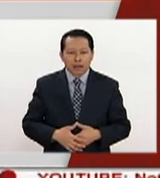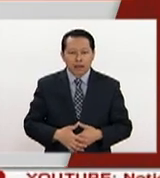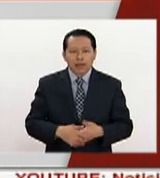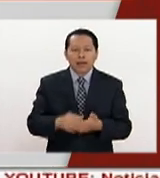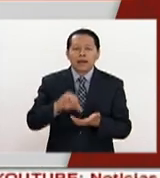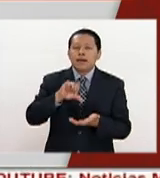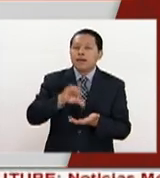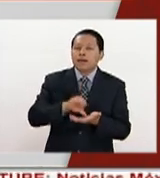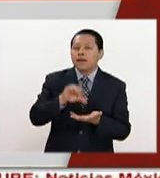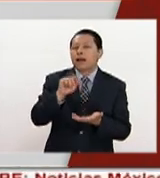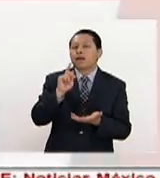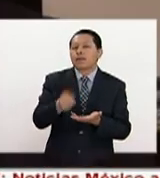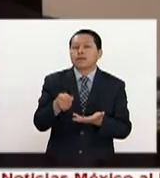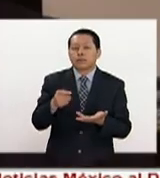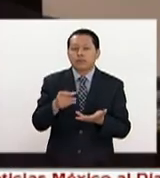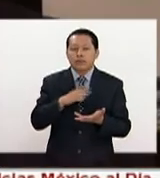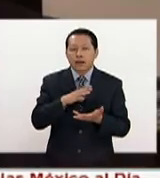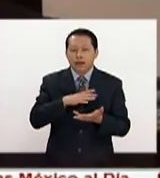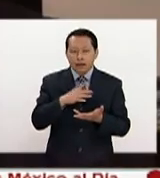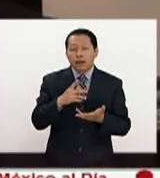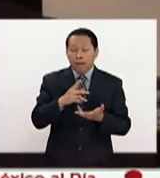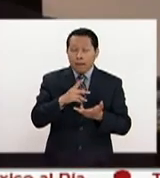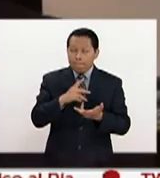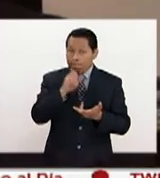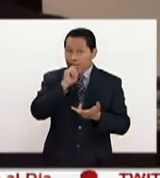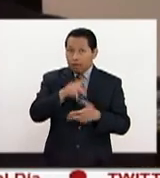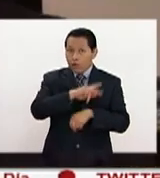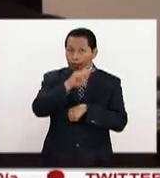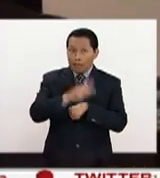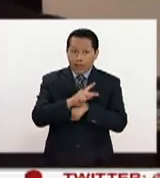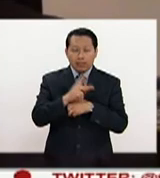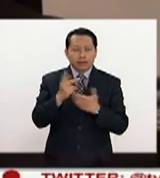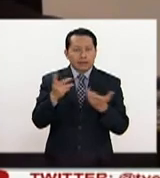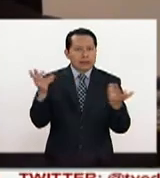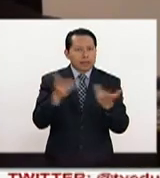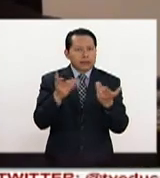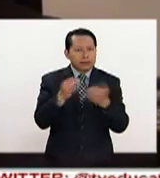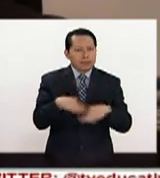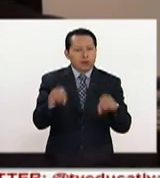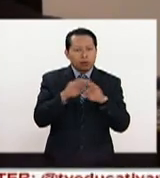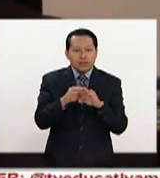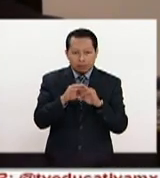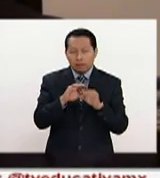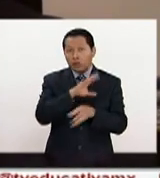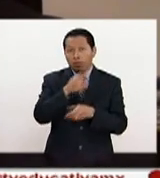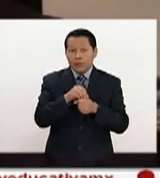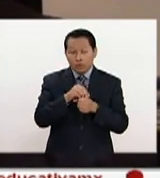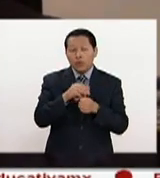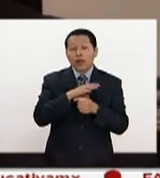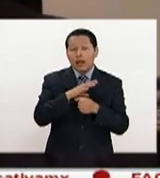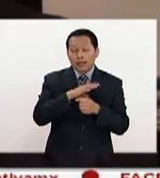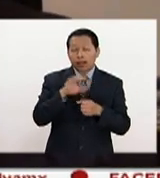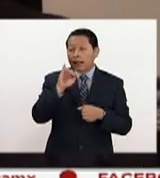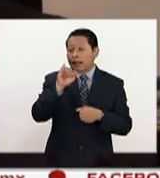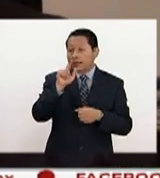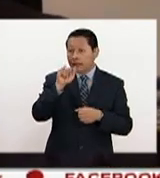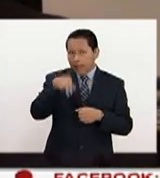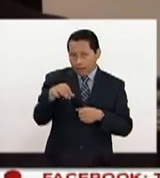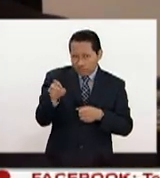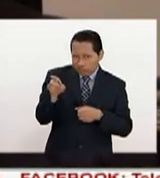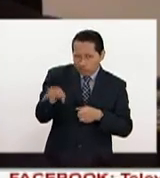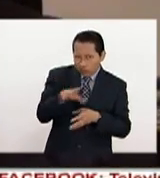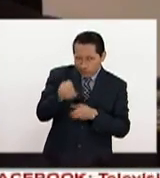Irán es uno de los países que jugó un papel muy importante. Si bien todavía no se derrota por completo al Estado Islámico,